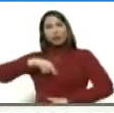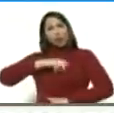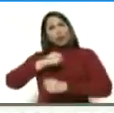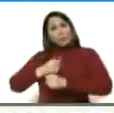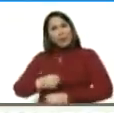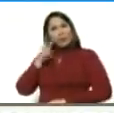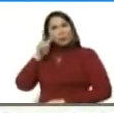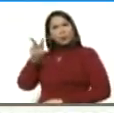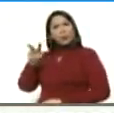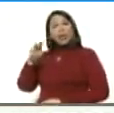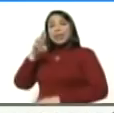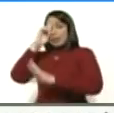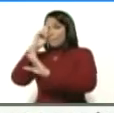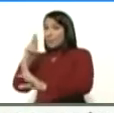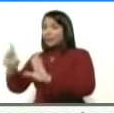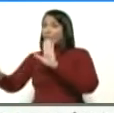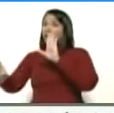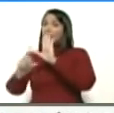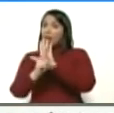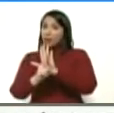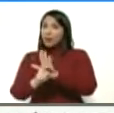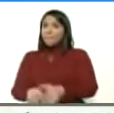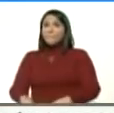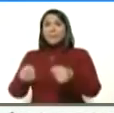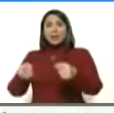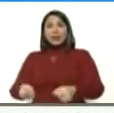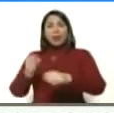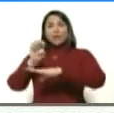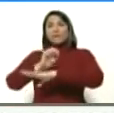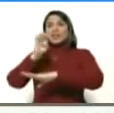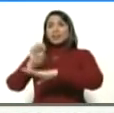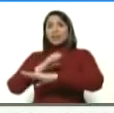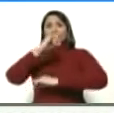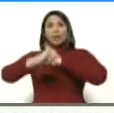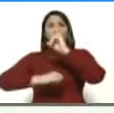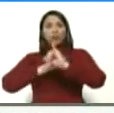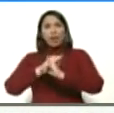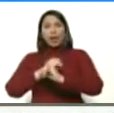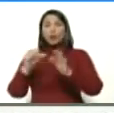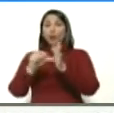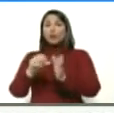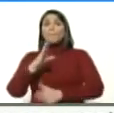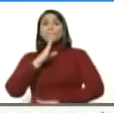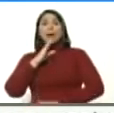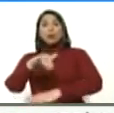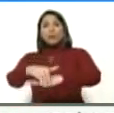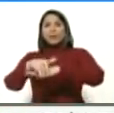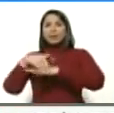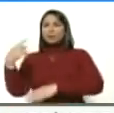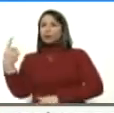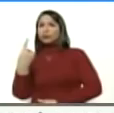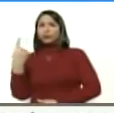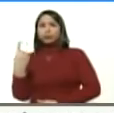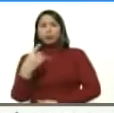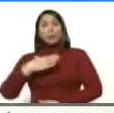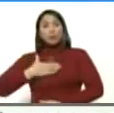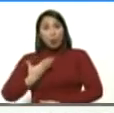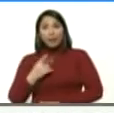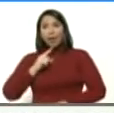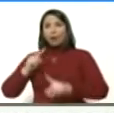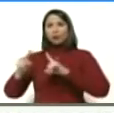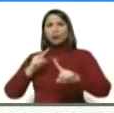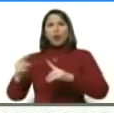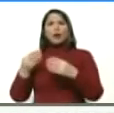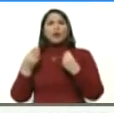se respeten las leyes de los mercados financieros internacionales, donde el Banco de Inglaterra solamente puede actuar